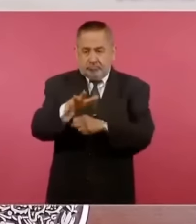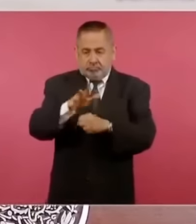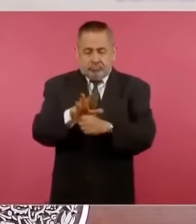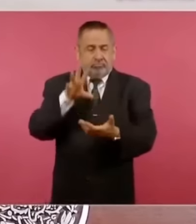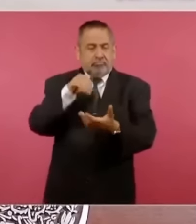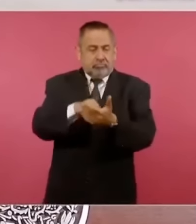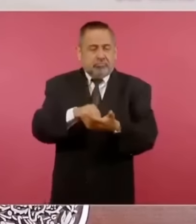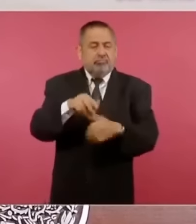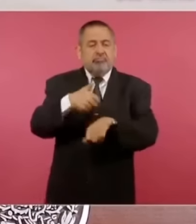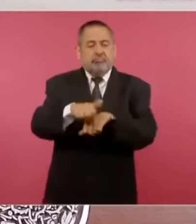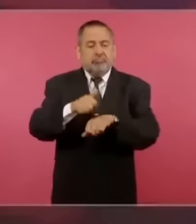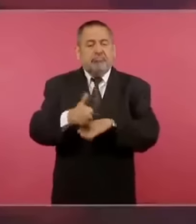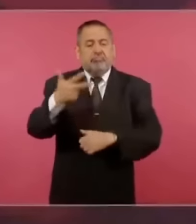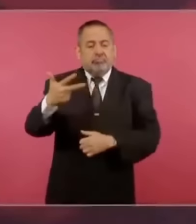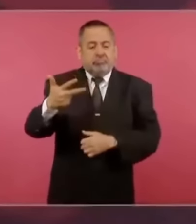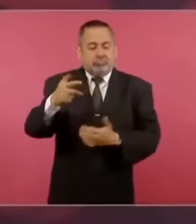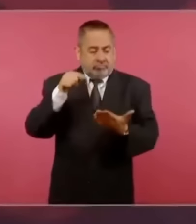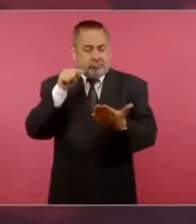está el capítulo 8,